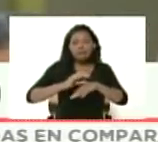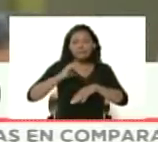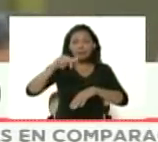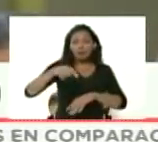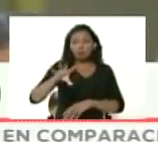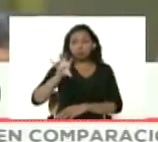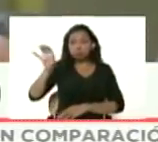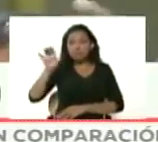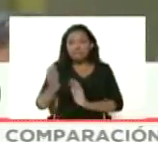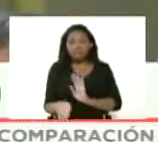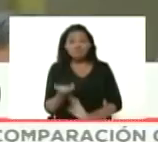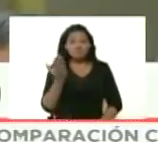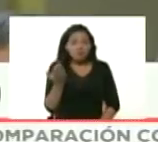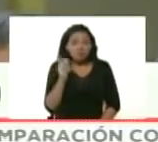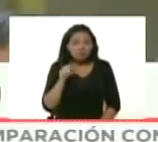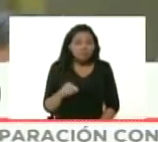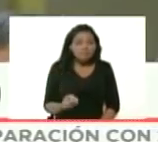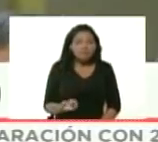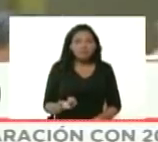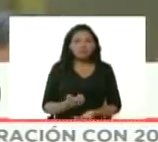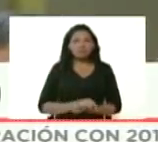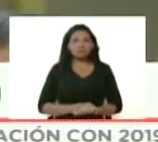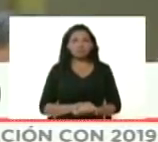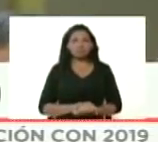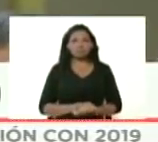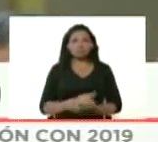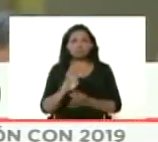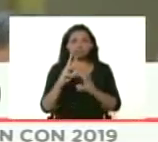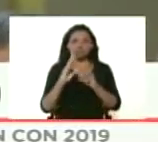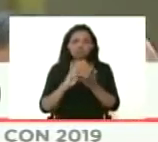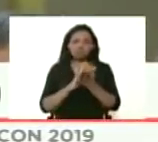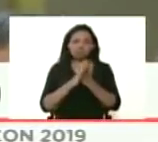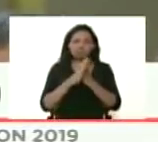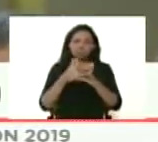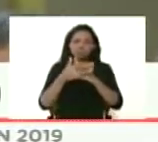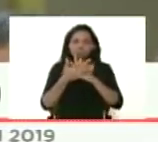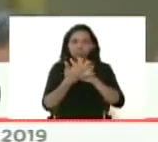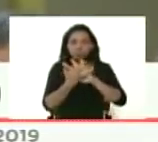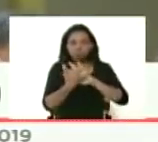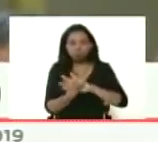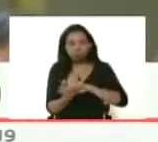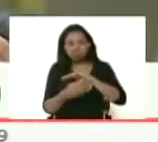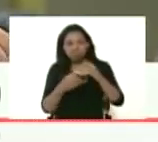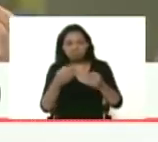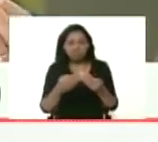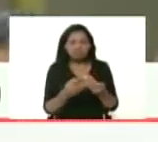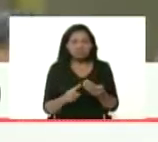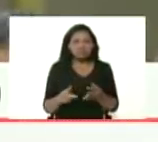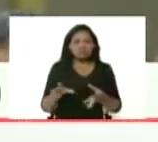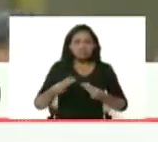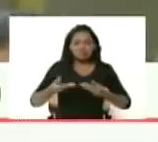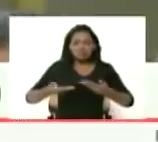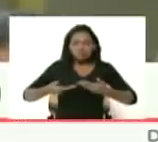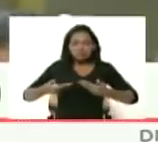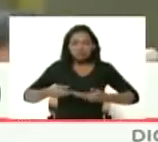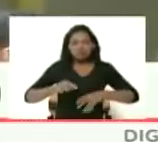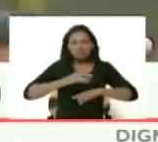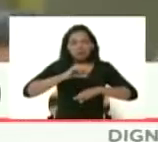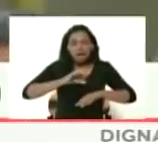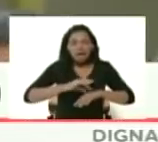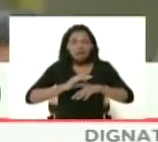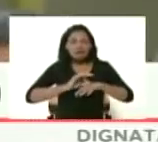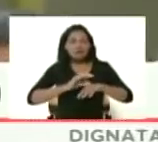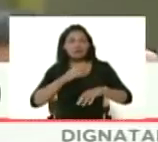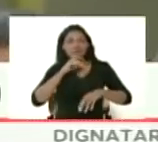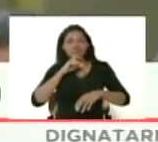y que de alguna manera el abigeato nos está deteriorando a los productores, que al final los consumidores dejan de recibir la carne,